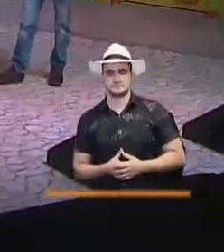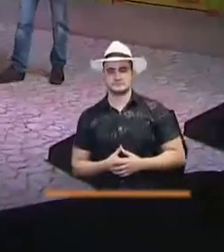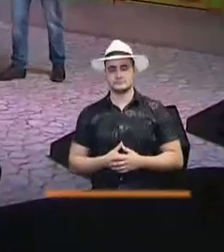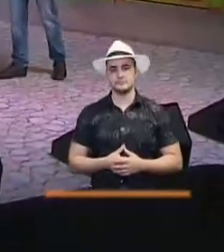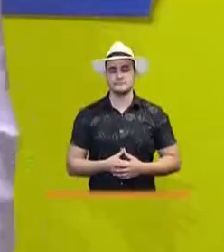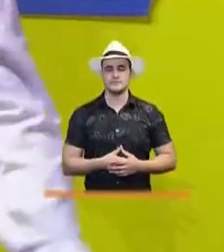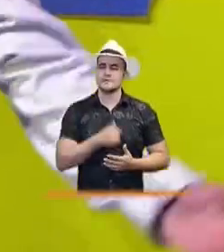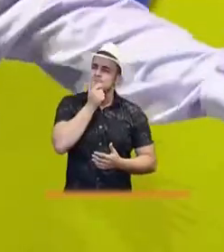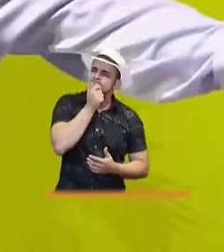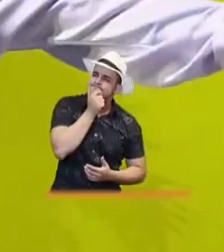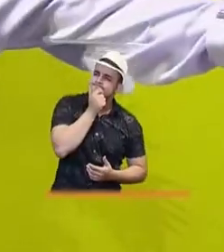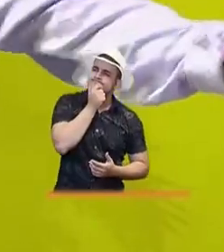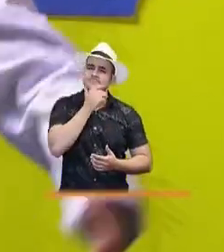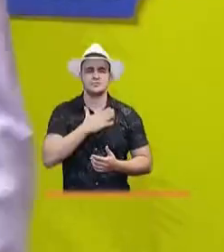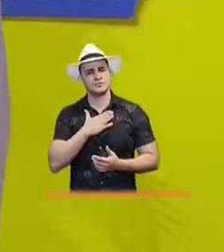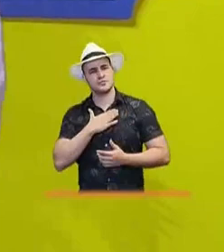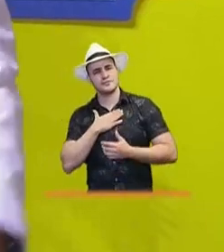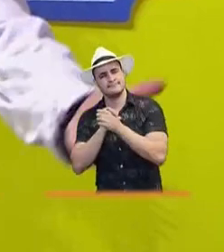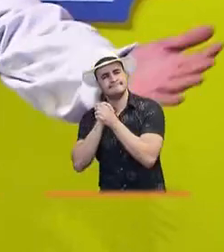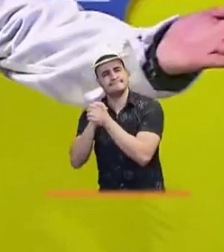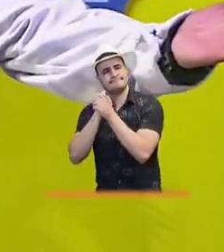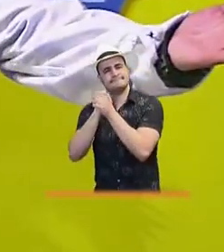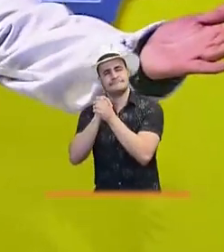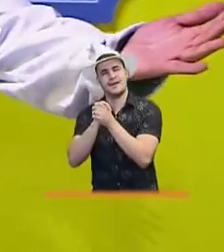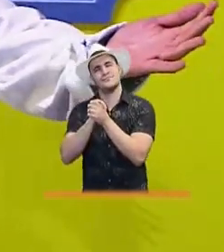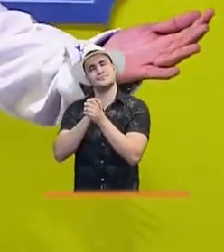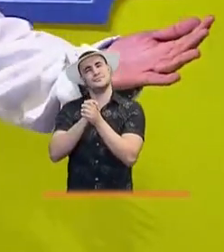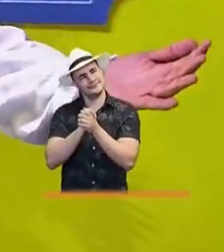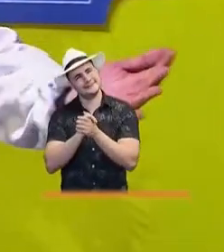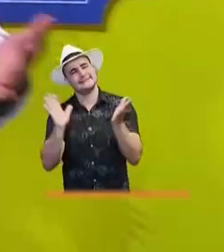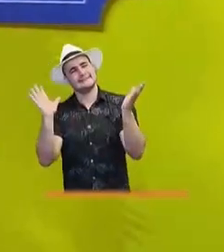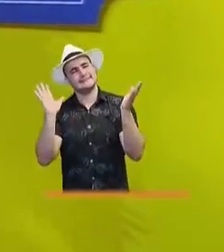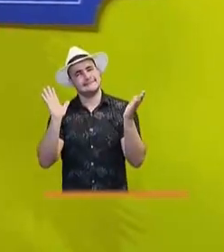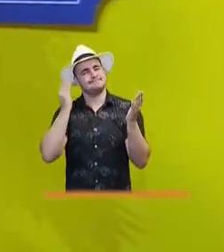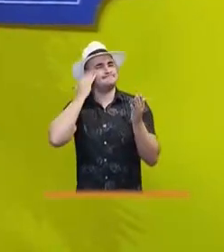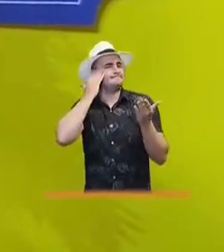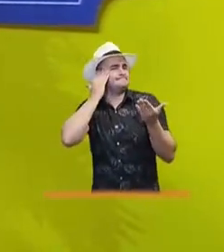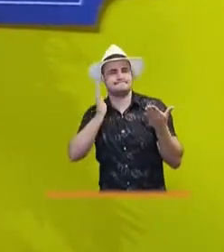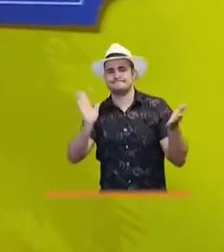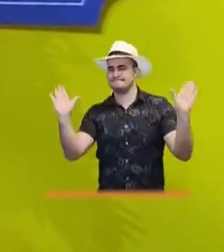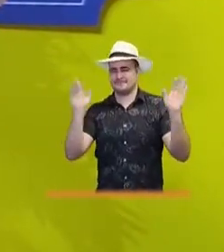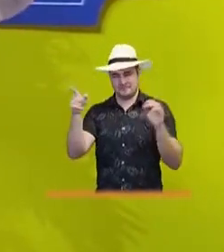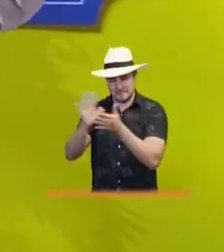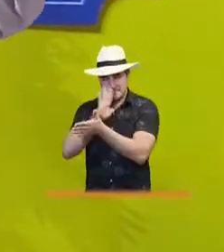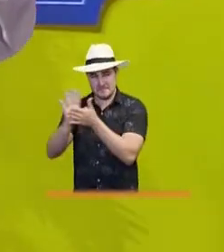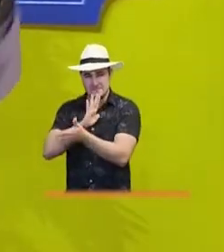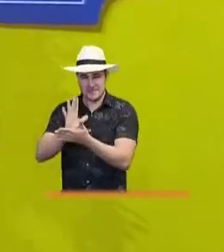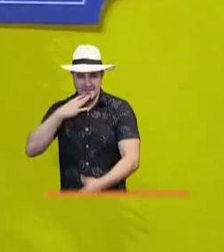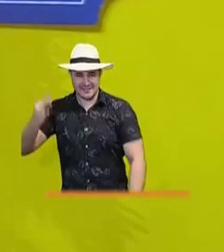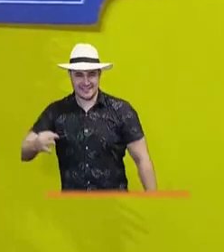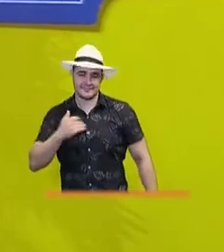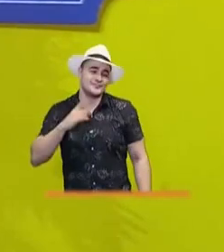¿Cuál es que por un amigo? La verdad no creo en eso, porque ya